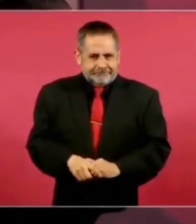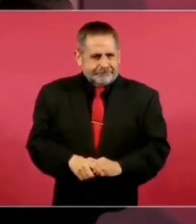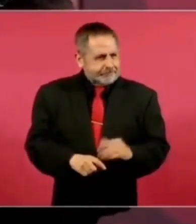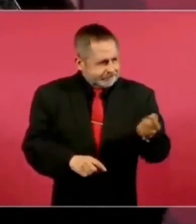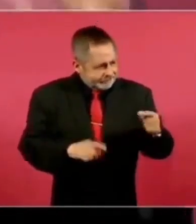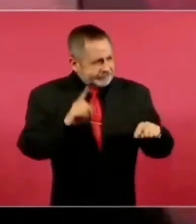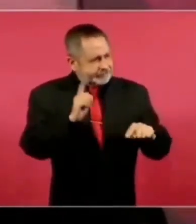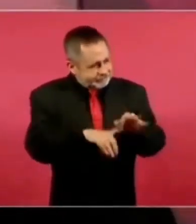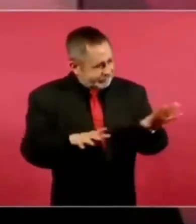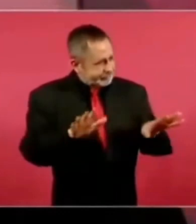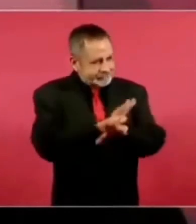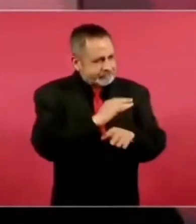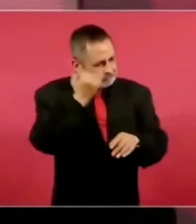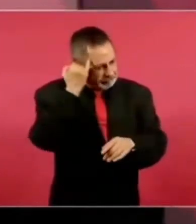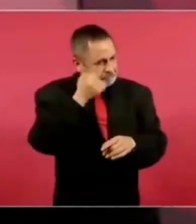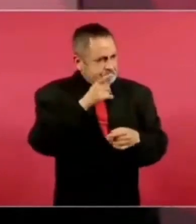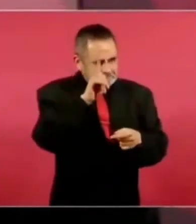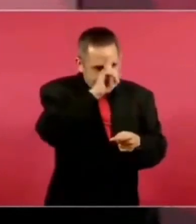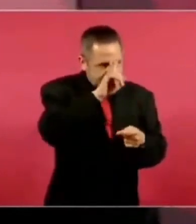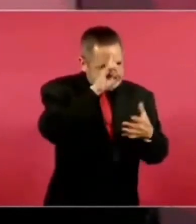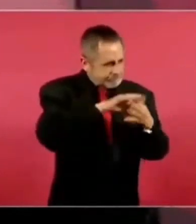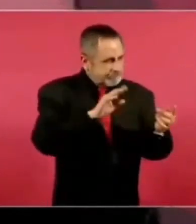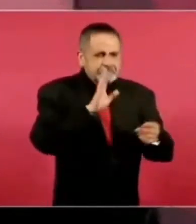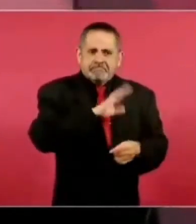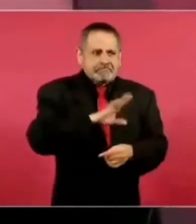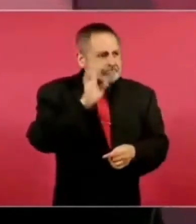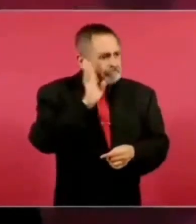removerlos porque no dan resultado.